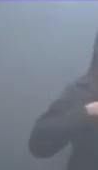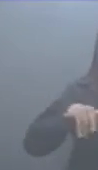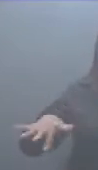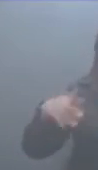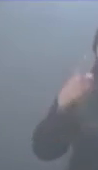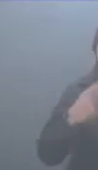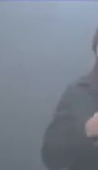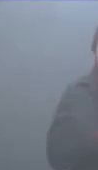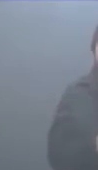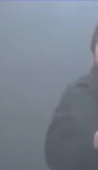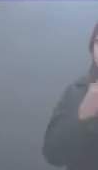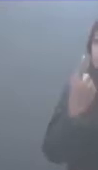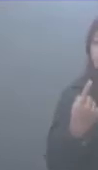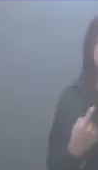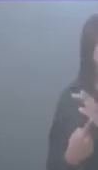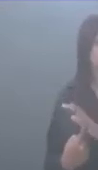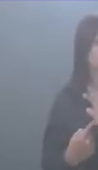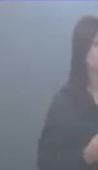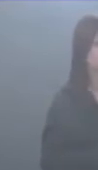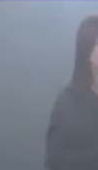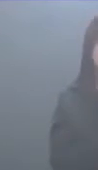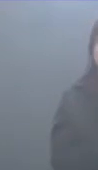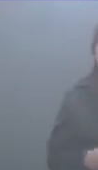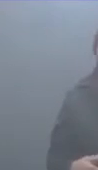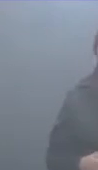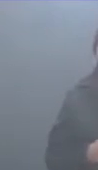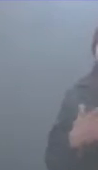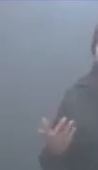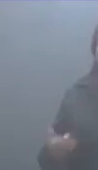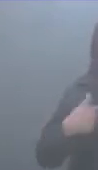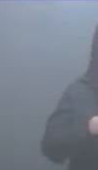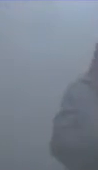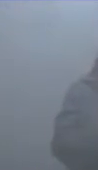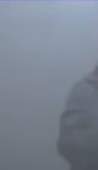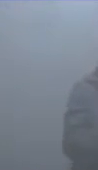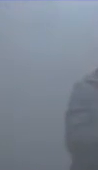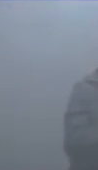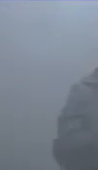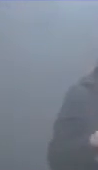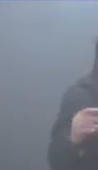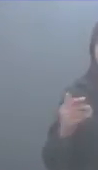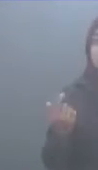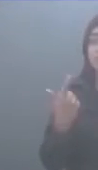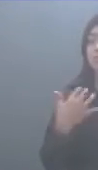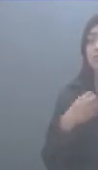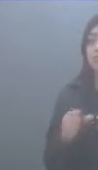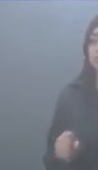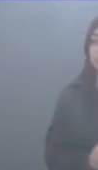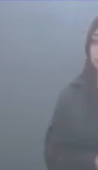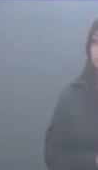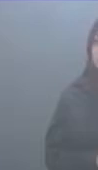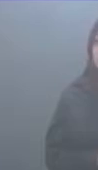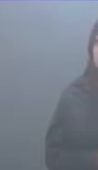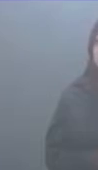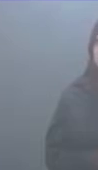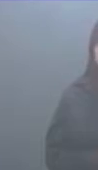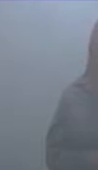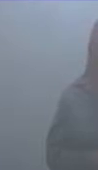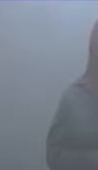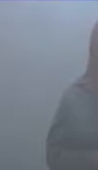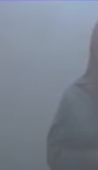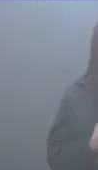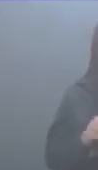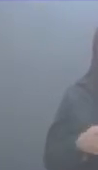sus candidatos y candidatas, tanto en alcaldías como para la Asamblea Legislativa, y a